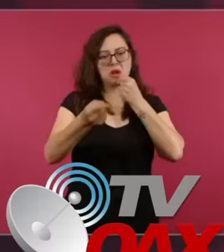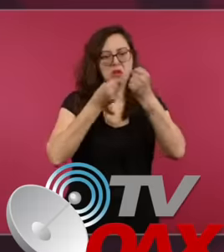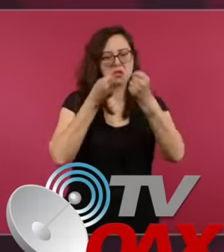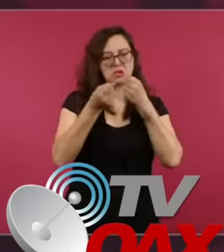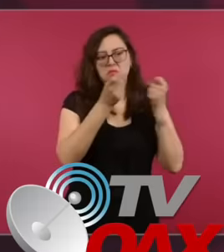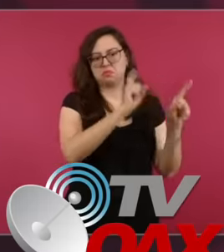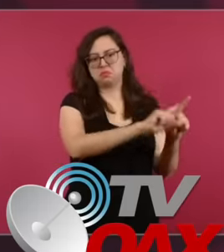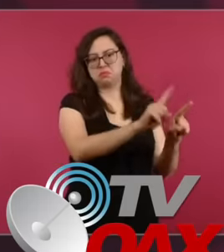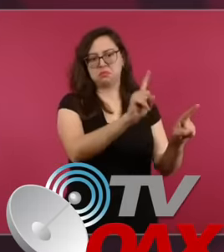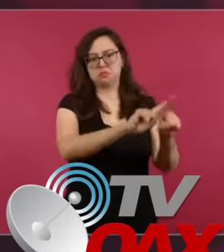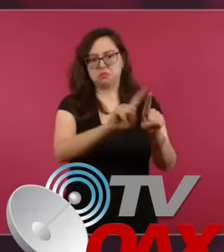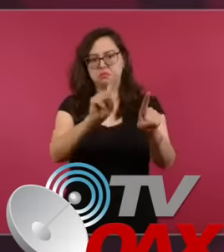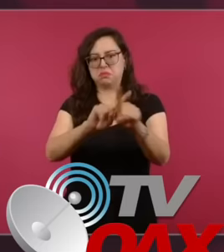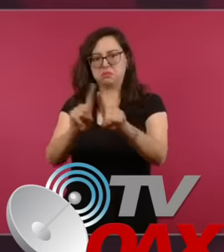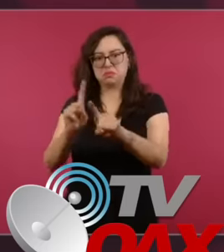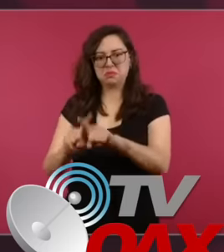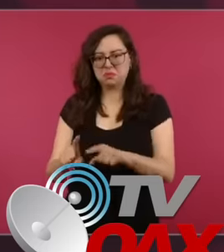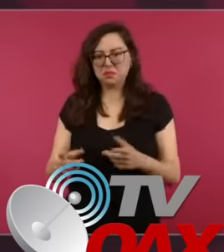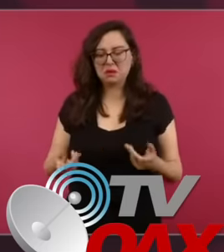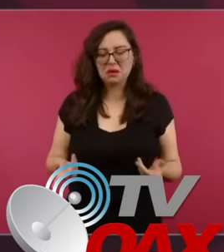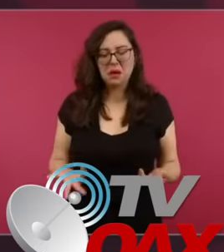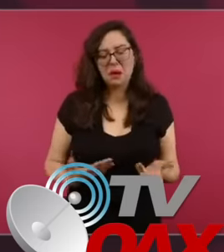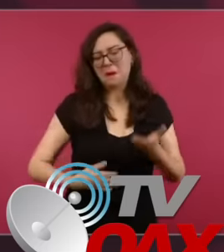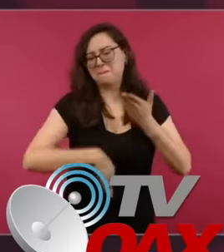el que participó en el debate,